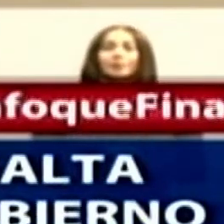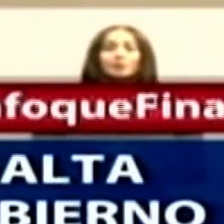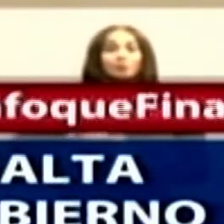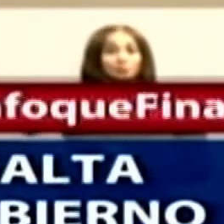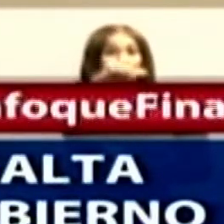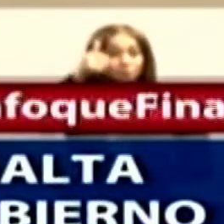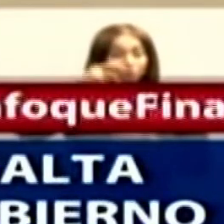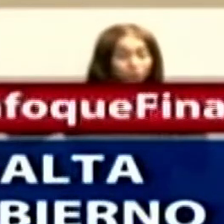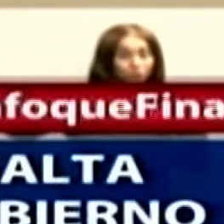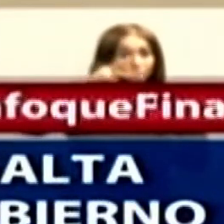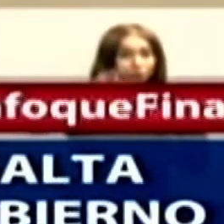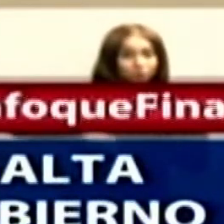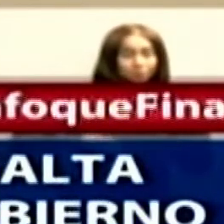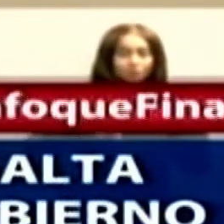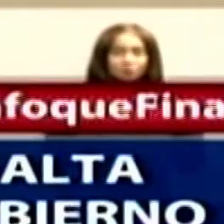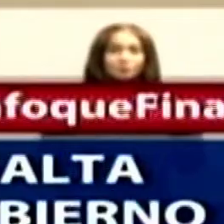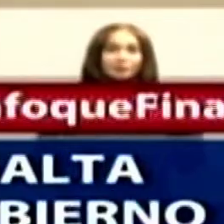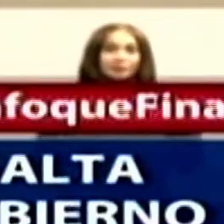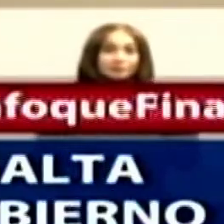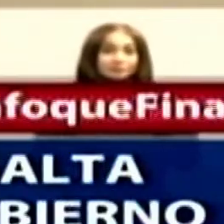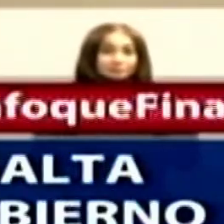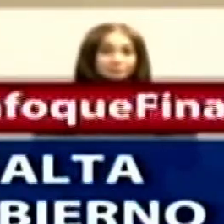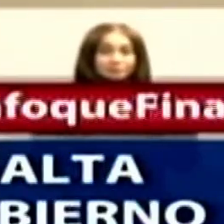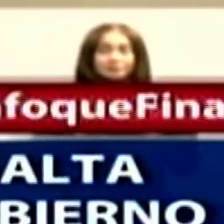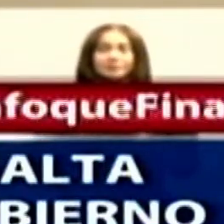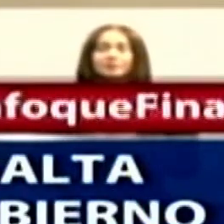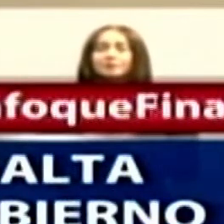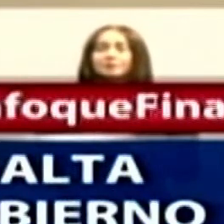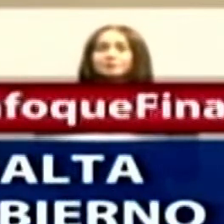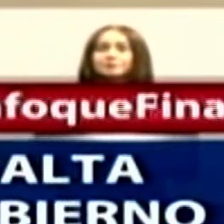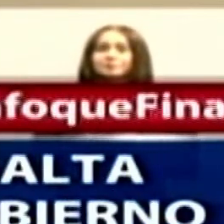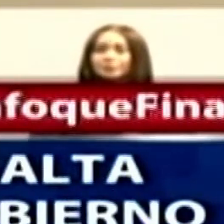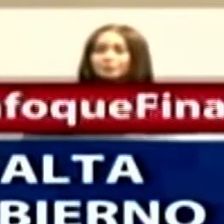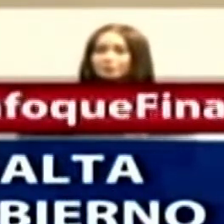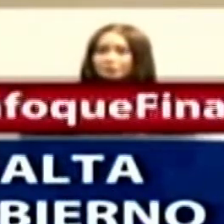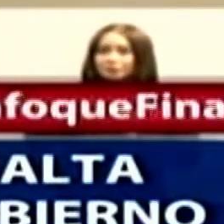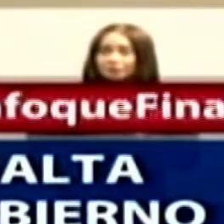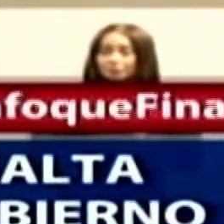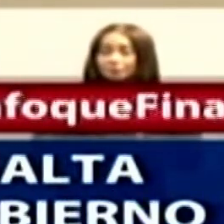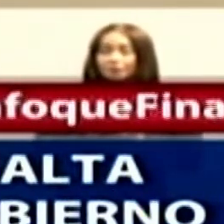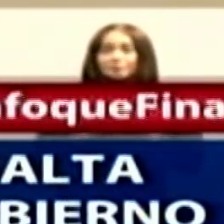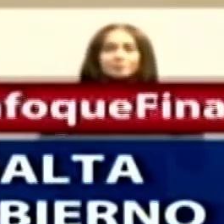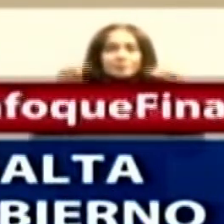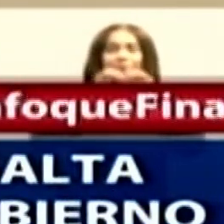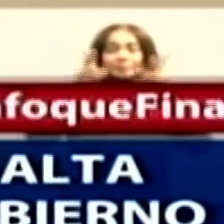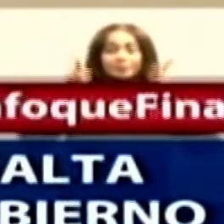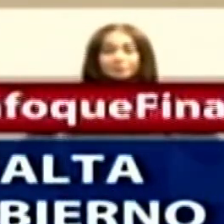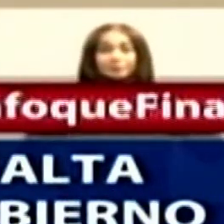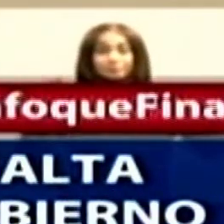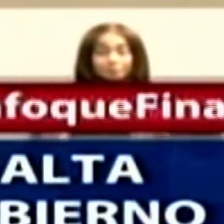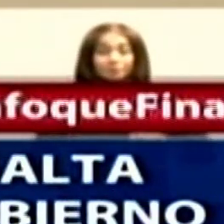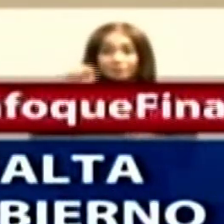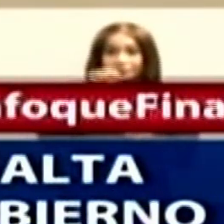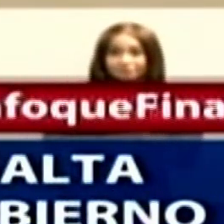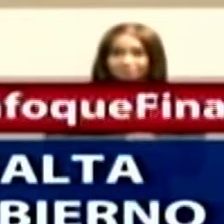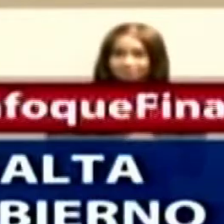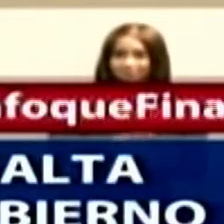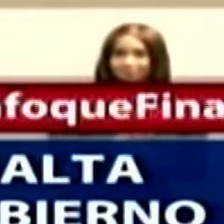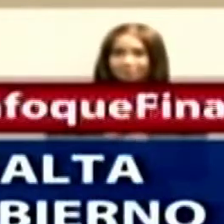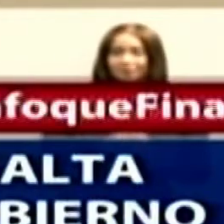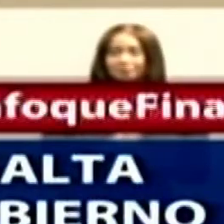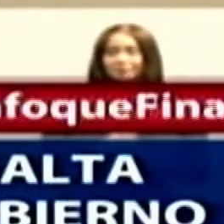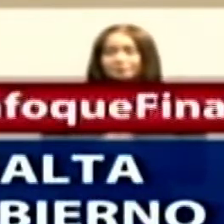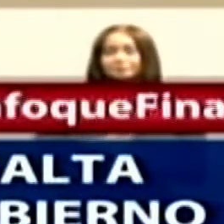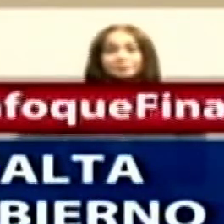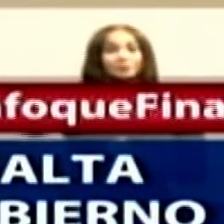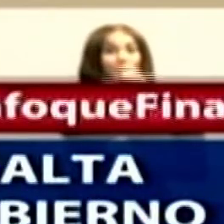crear miles de empleos. Así como el proyecto de 3,000 habitaciones hoteleras en la zona turística de Pedernales,